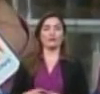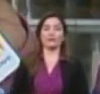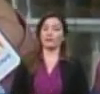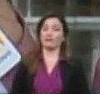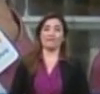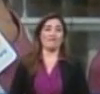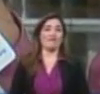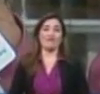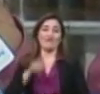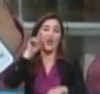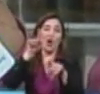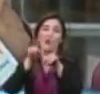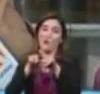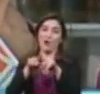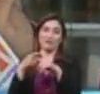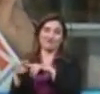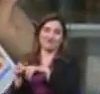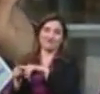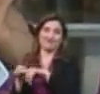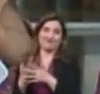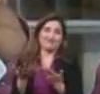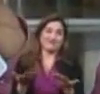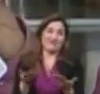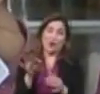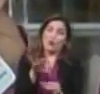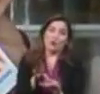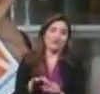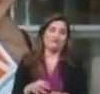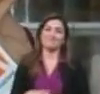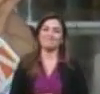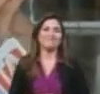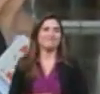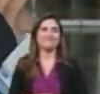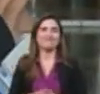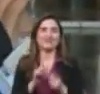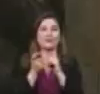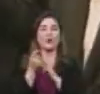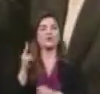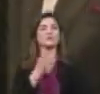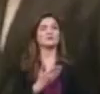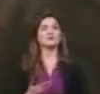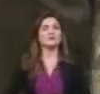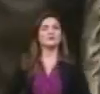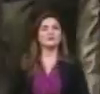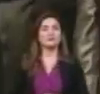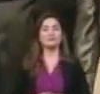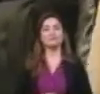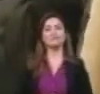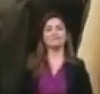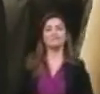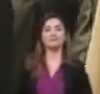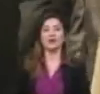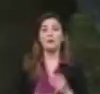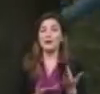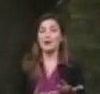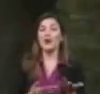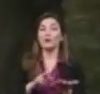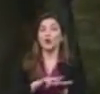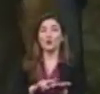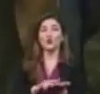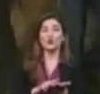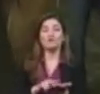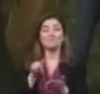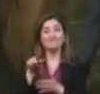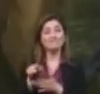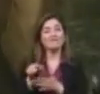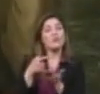demuestra que ellos no han llegado a un acuerdo y no tienen los votos para las vicepresidencias. Es que había expectativas sobre esta sesión en la que